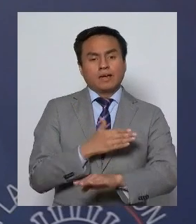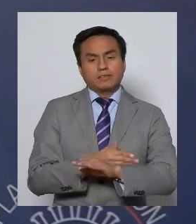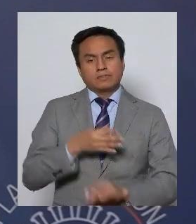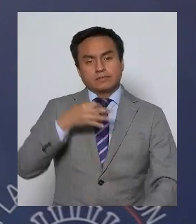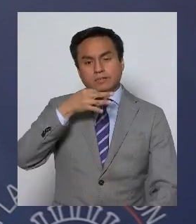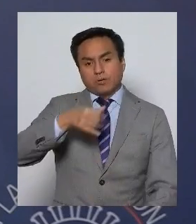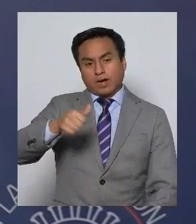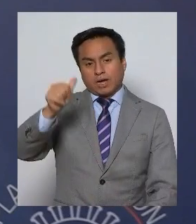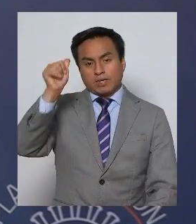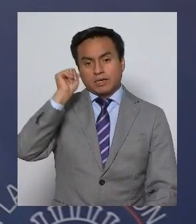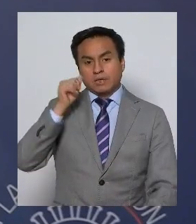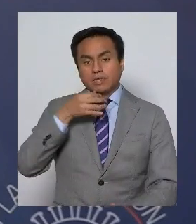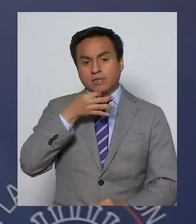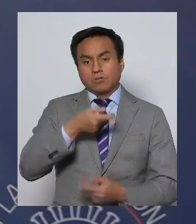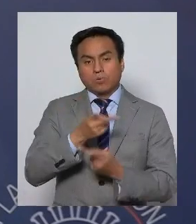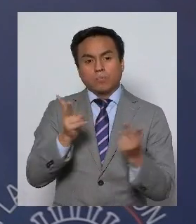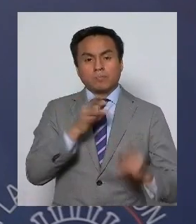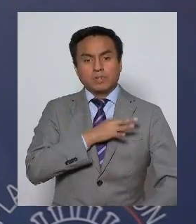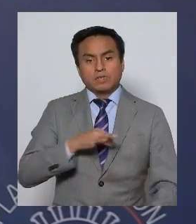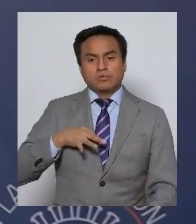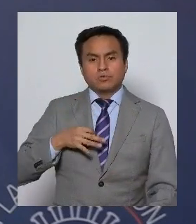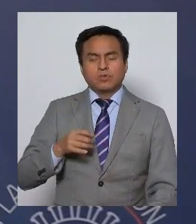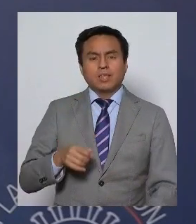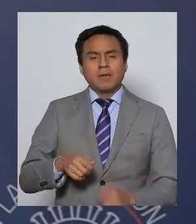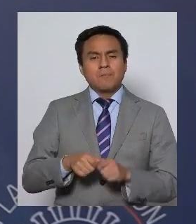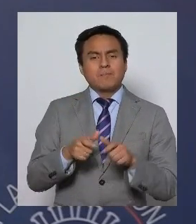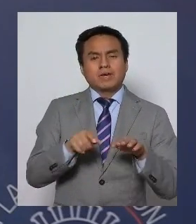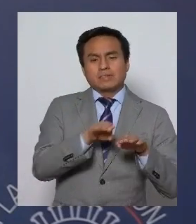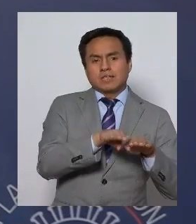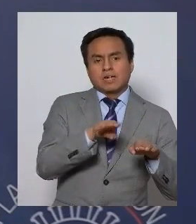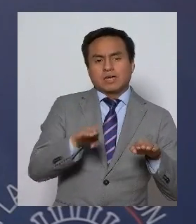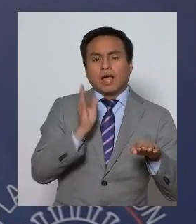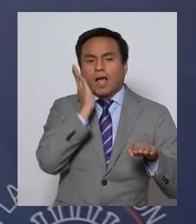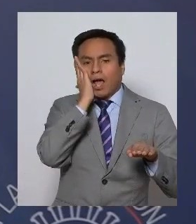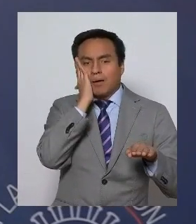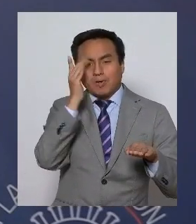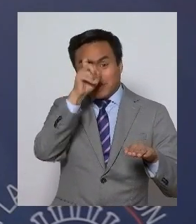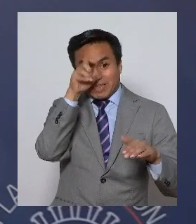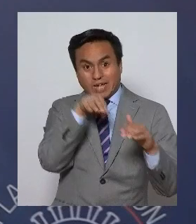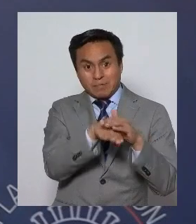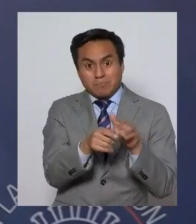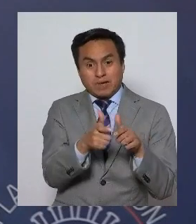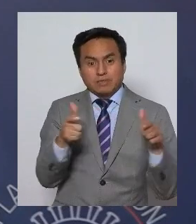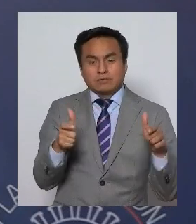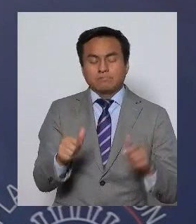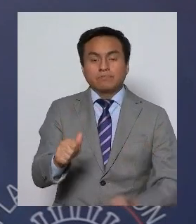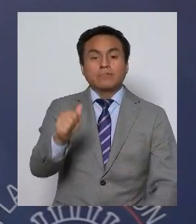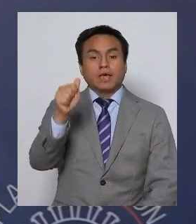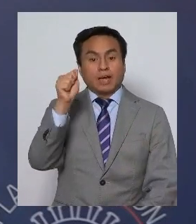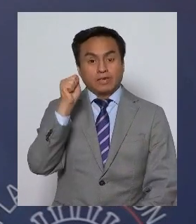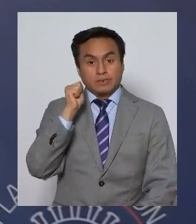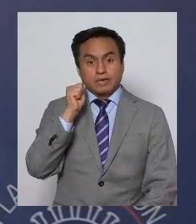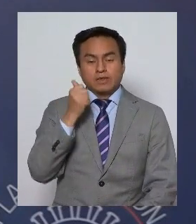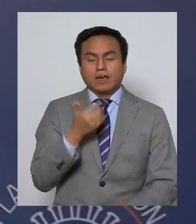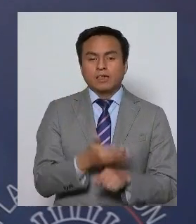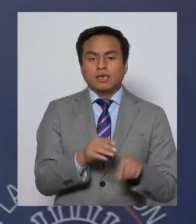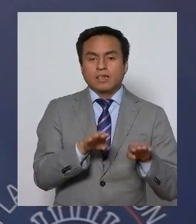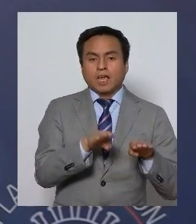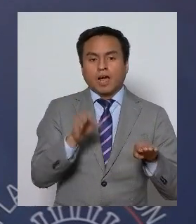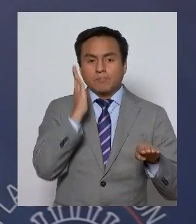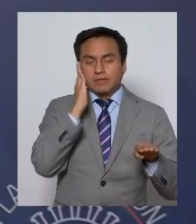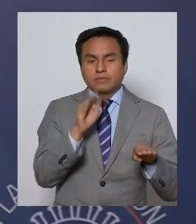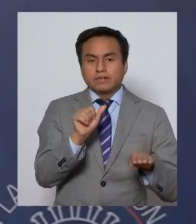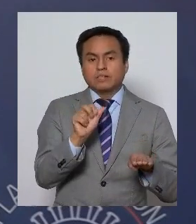ayer, lo mencionó el ministro, también del aumento de camas. Solamente el día de ayer aumentamos